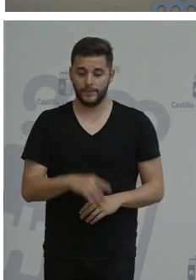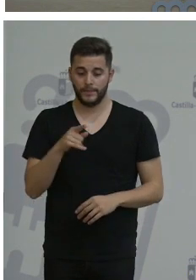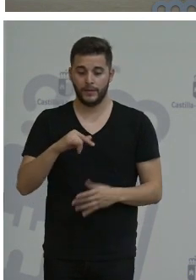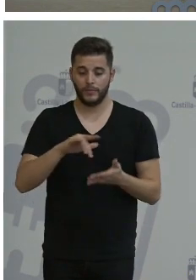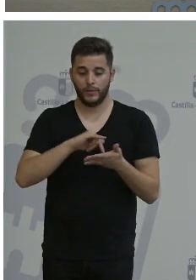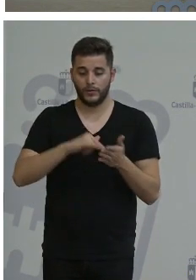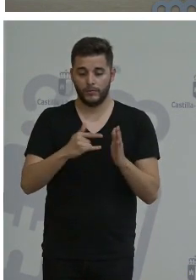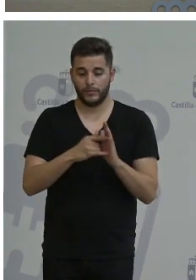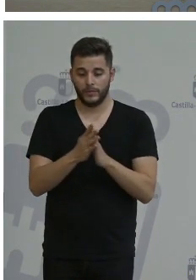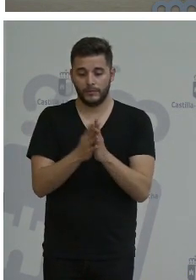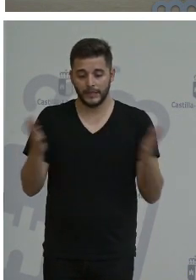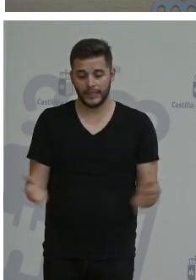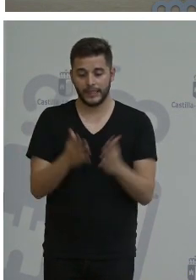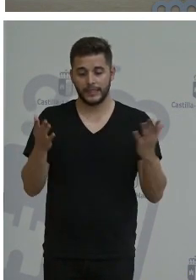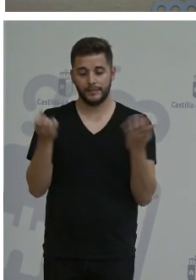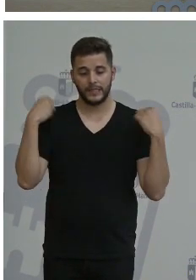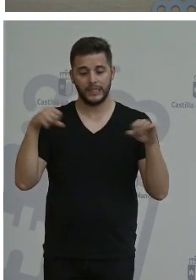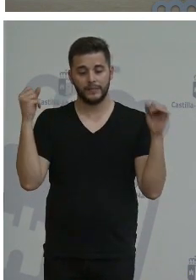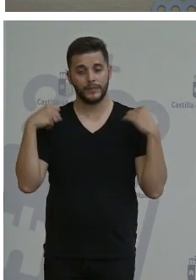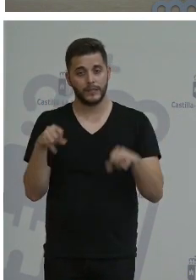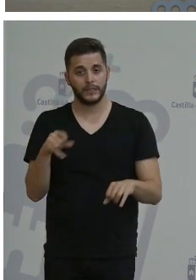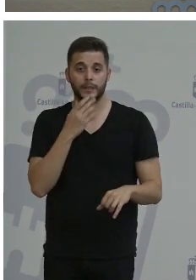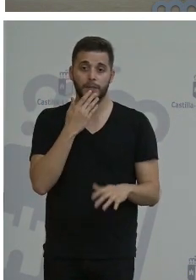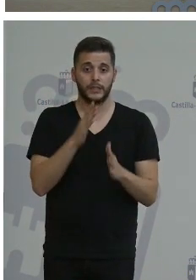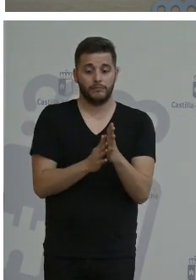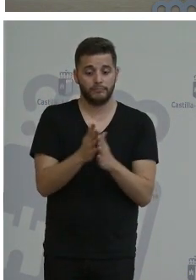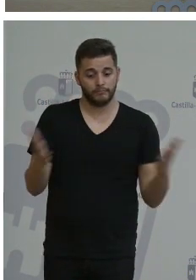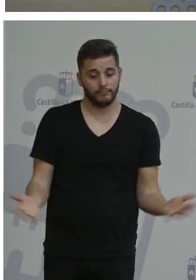experiencias, esas buenas prácticas, de animarnos los unos a los otros.